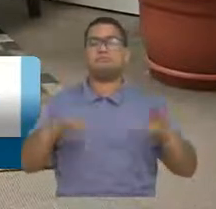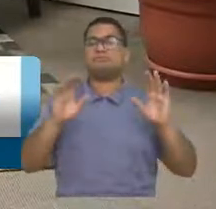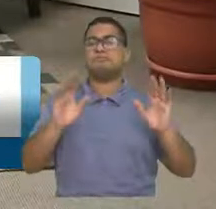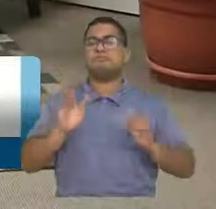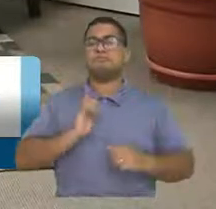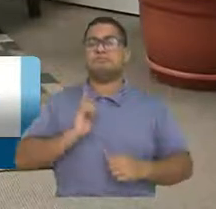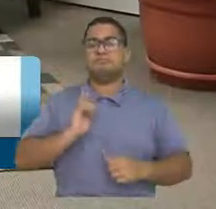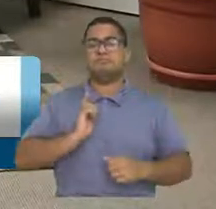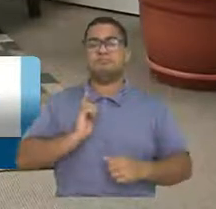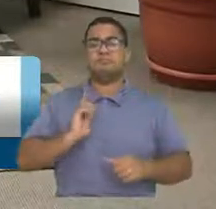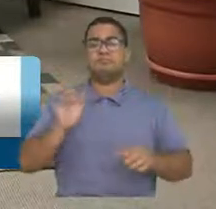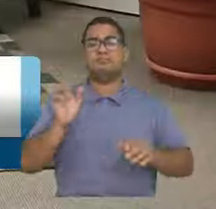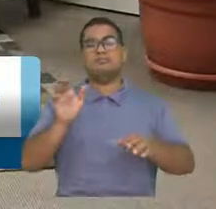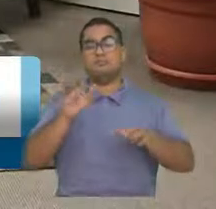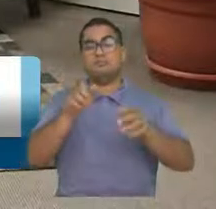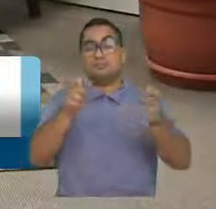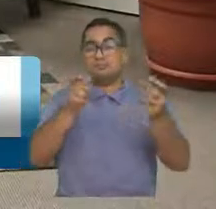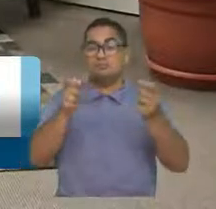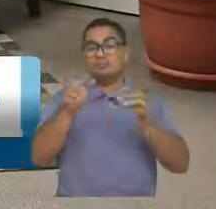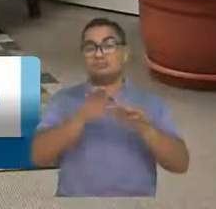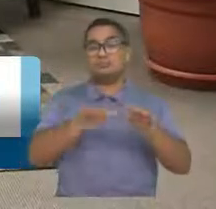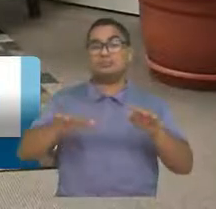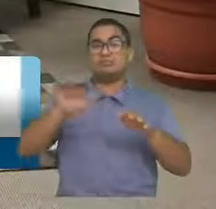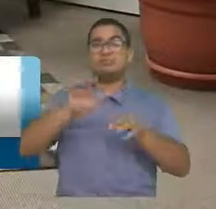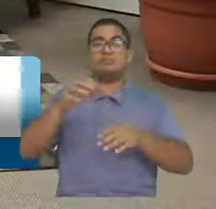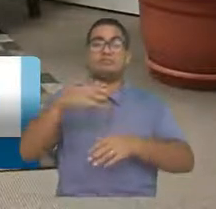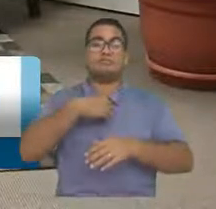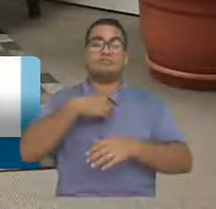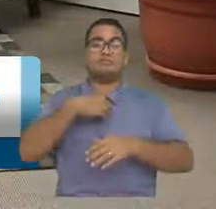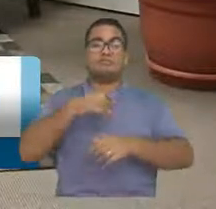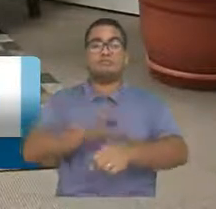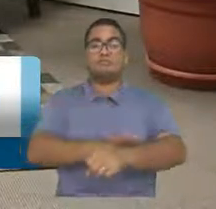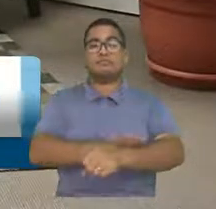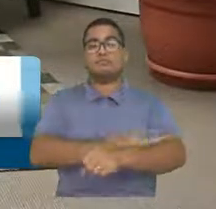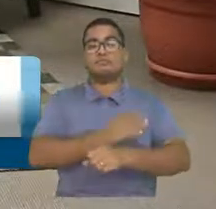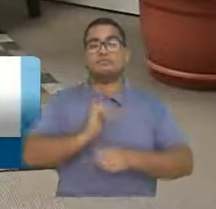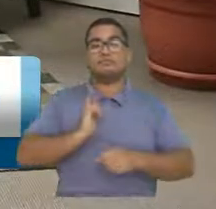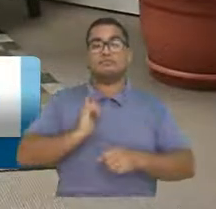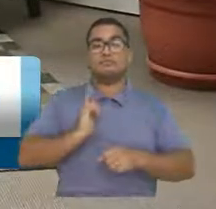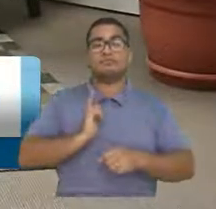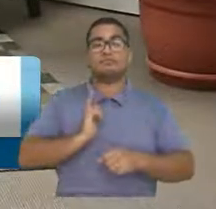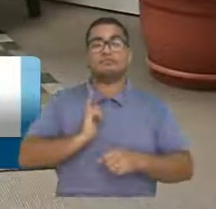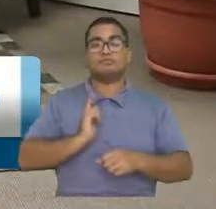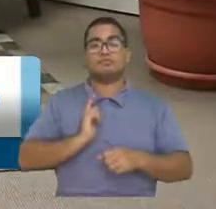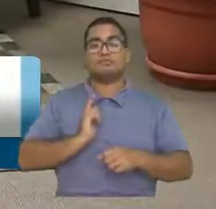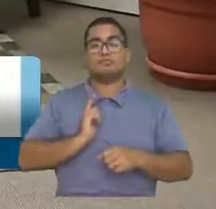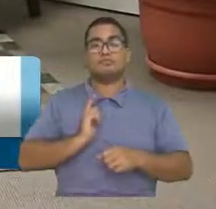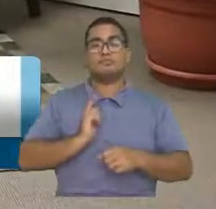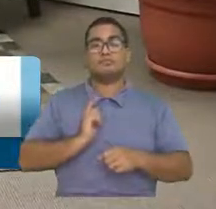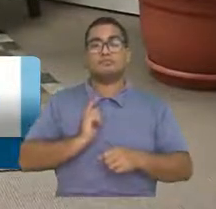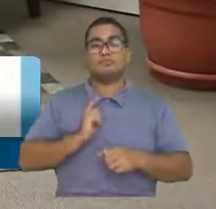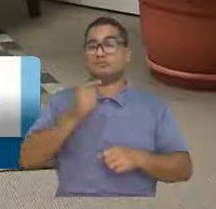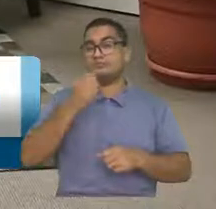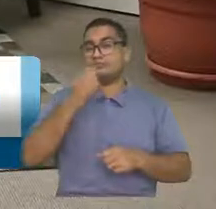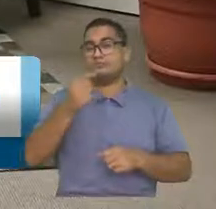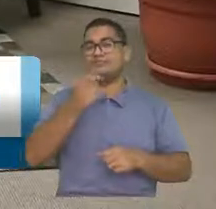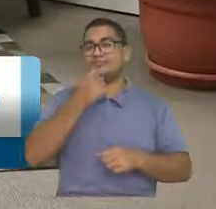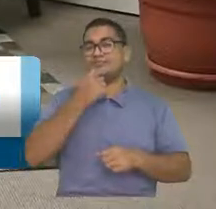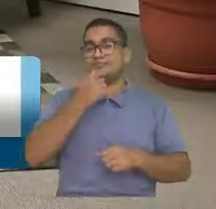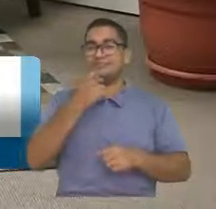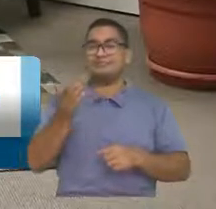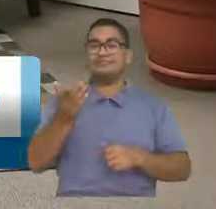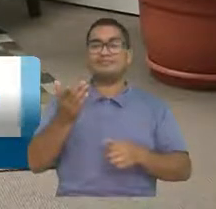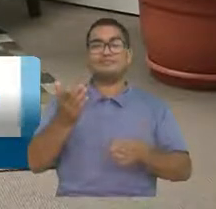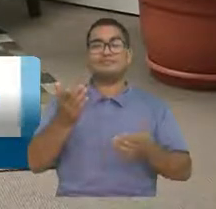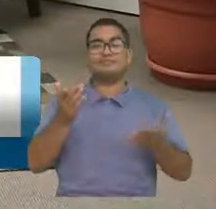tener más control sobre sus emociones también. Así es. Hay un chiste que dicen, hay unos compañeros que dicen que